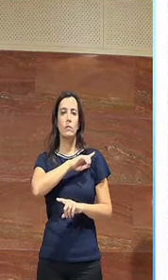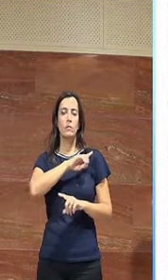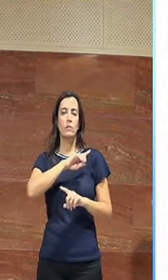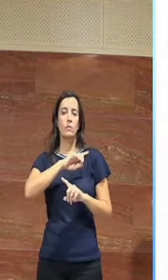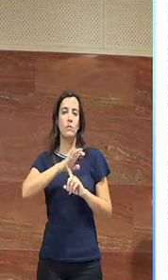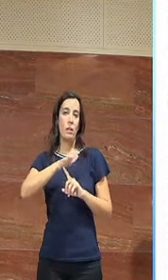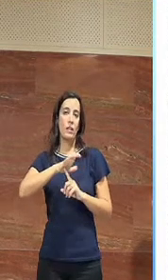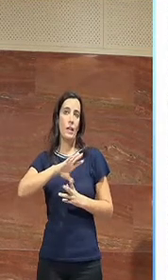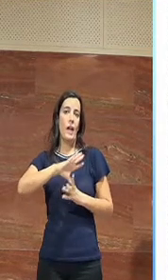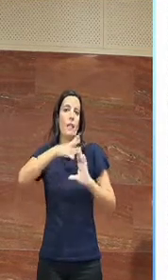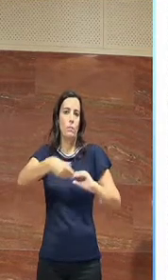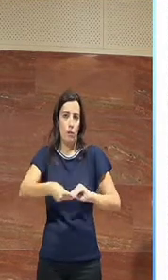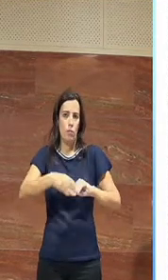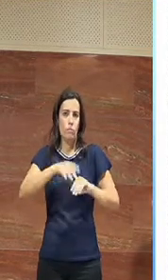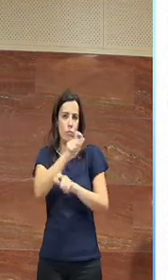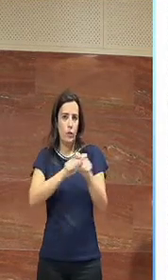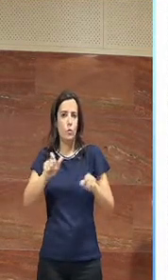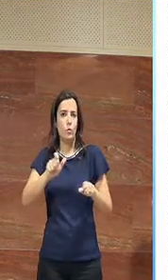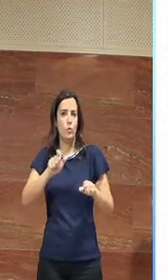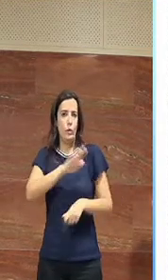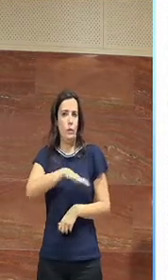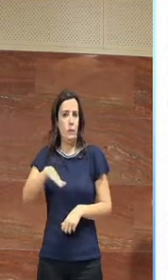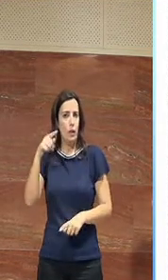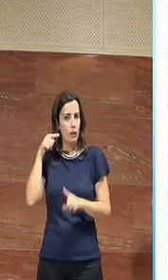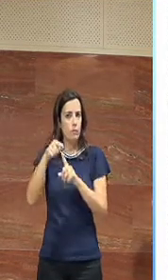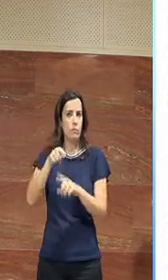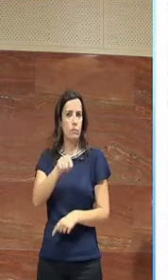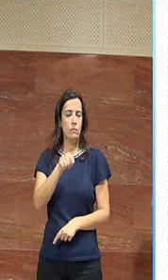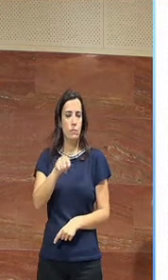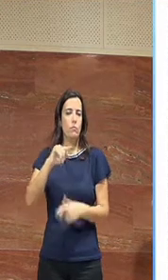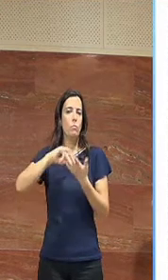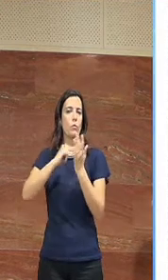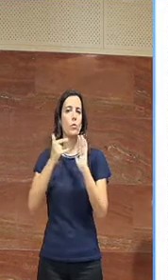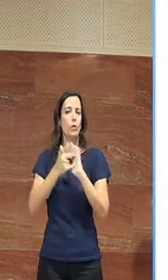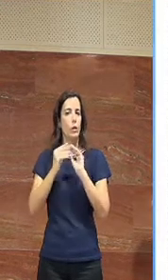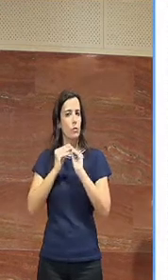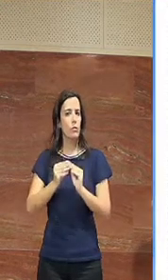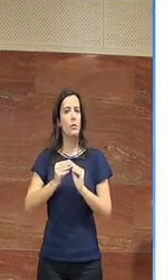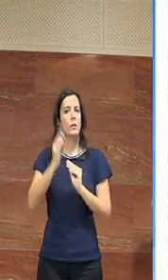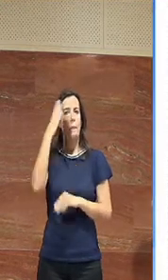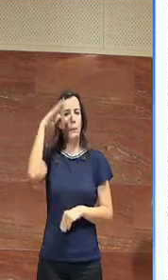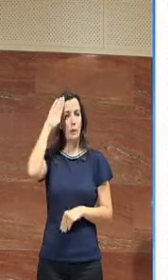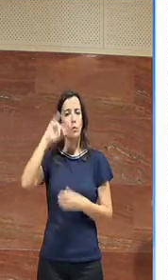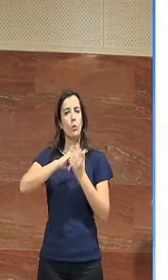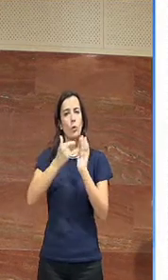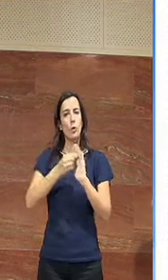pretendidamente adaptado para niños con discapacidad, un proyecto que se realizó en México, el proyecto